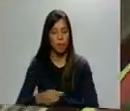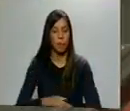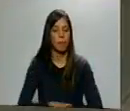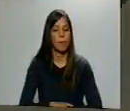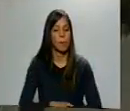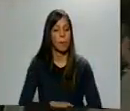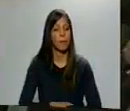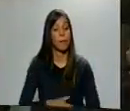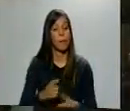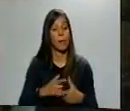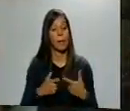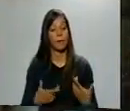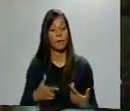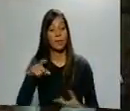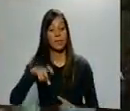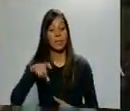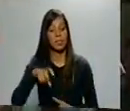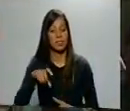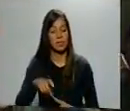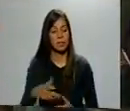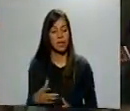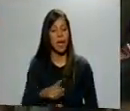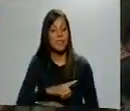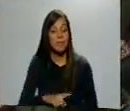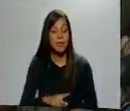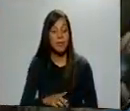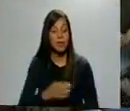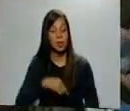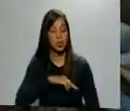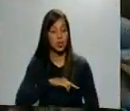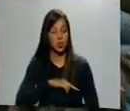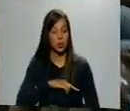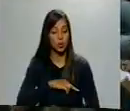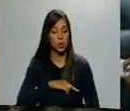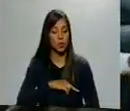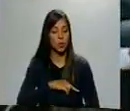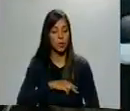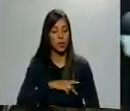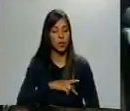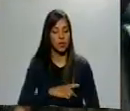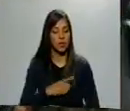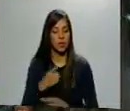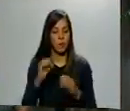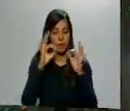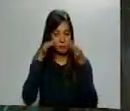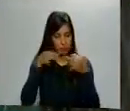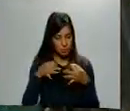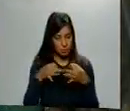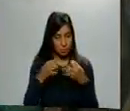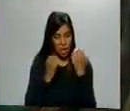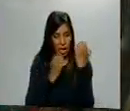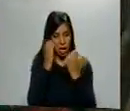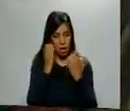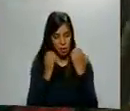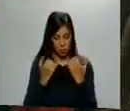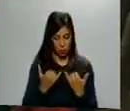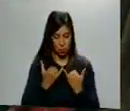Se hace necesario y debemos de ser autocríticos nosotros.